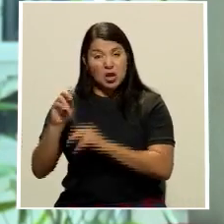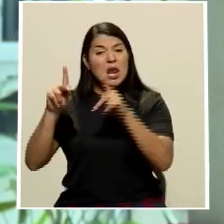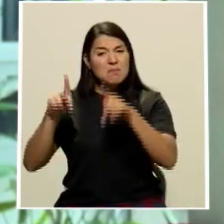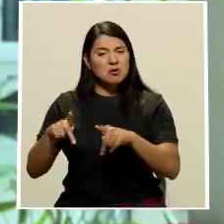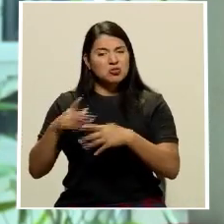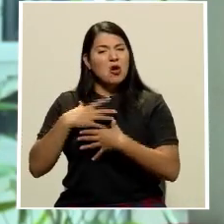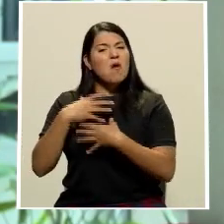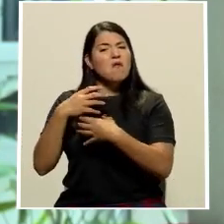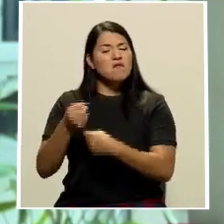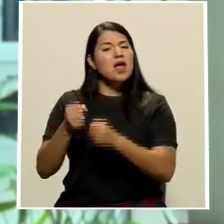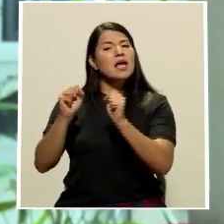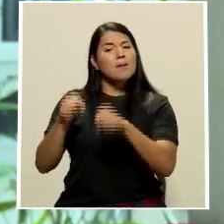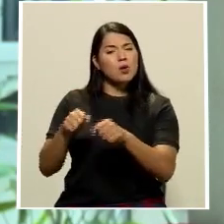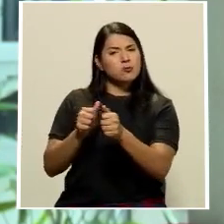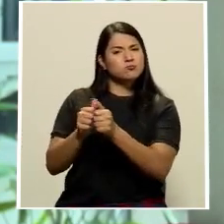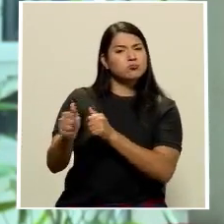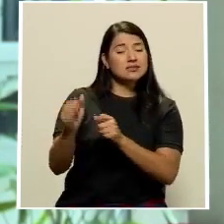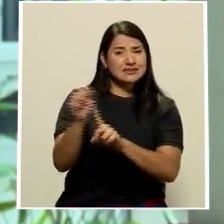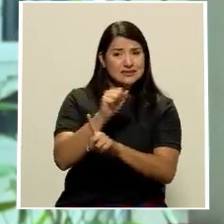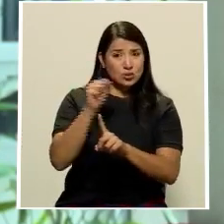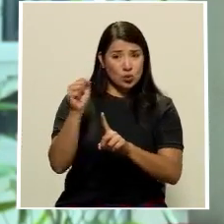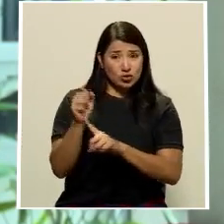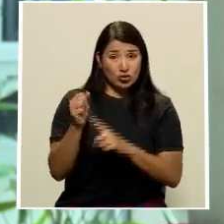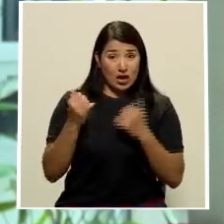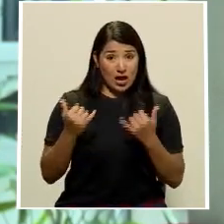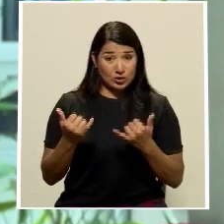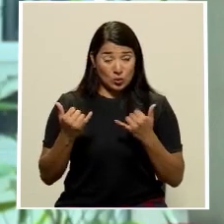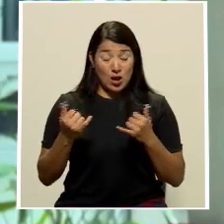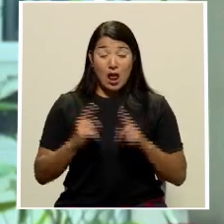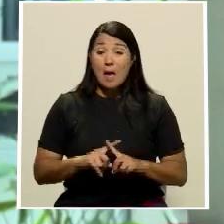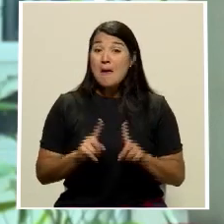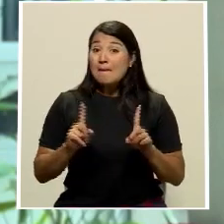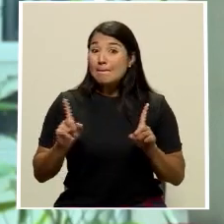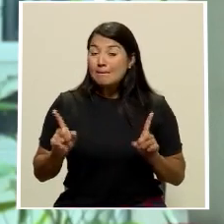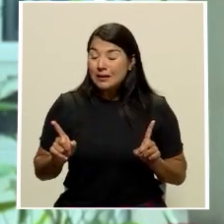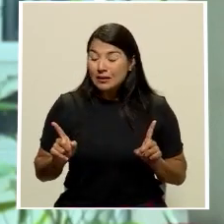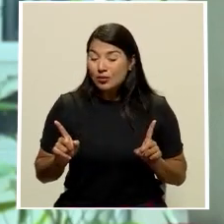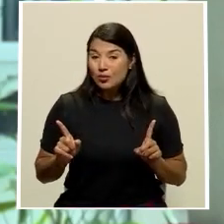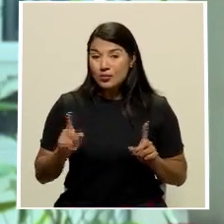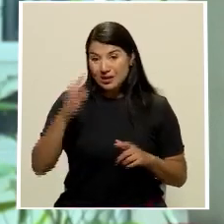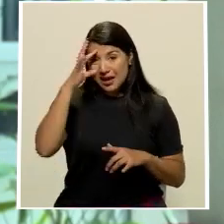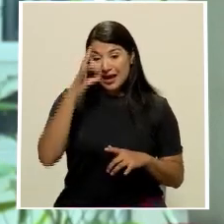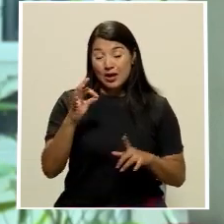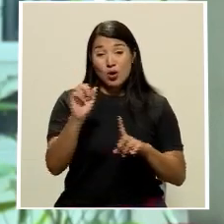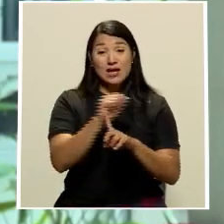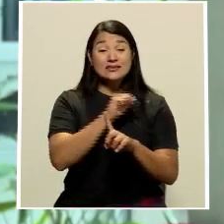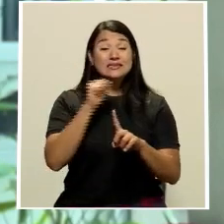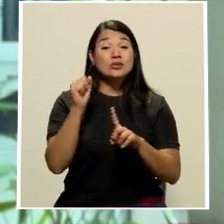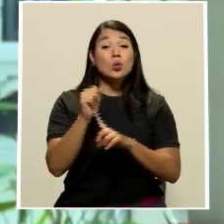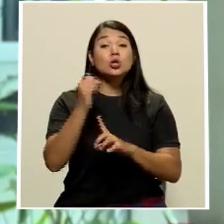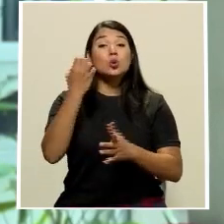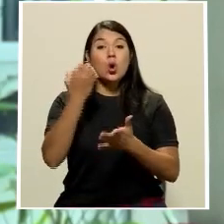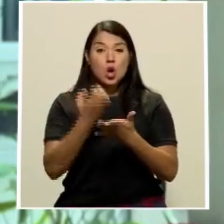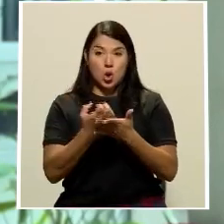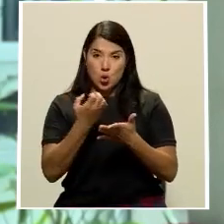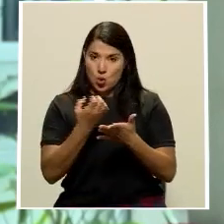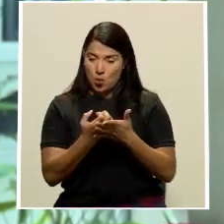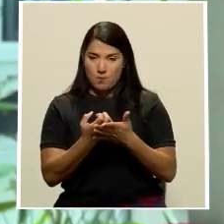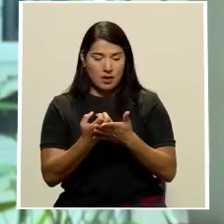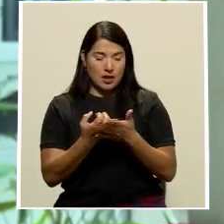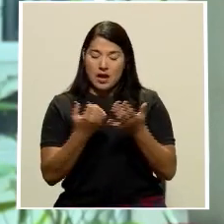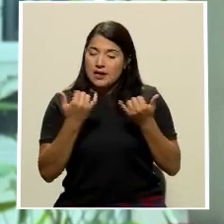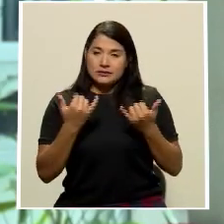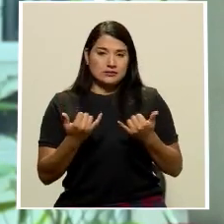salir adelante de esta situación crítica. Sin embargo, yo creo que la situación económica está desbordando